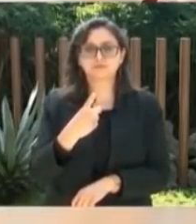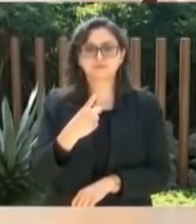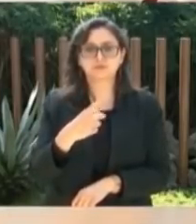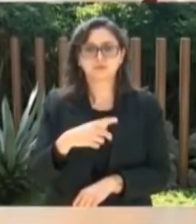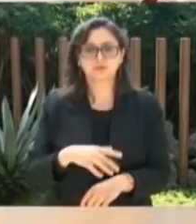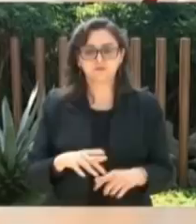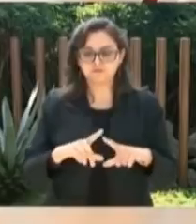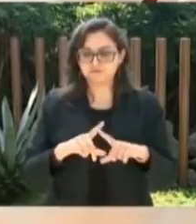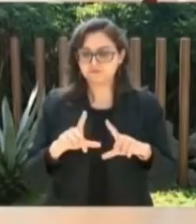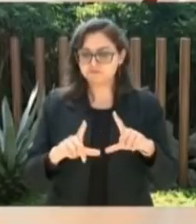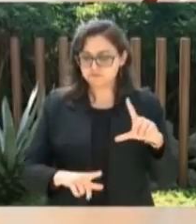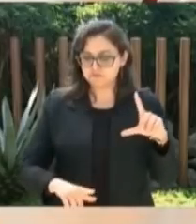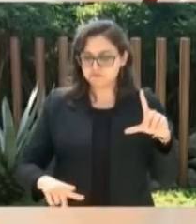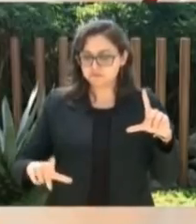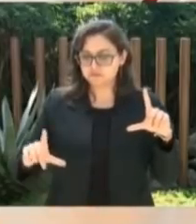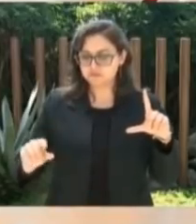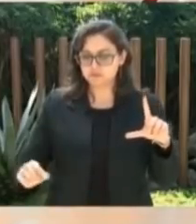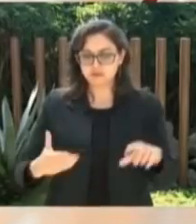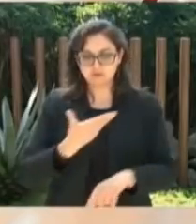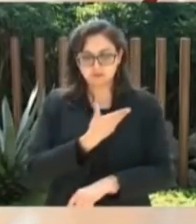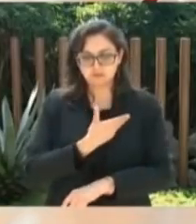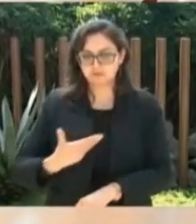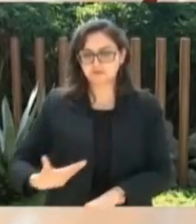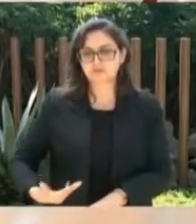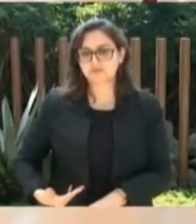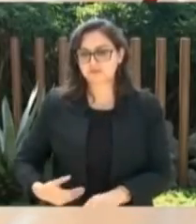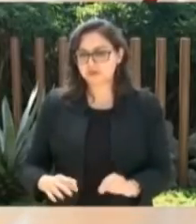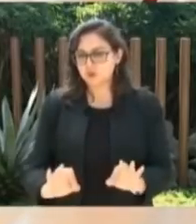3 mejores presidentes que hemos tenido.